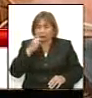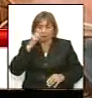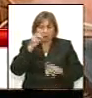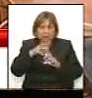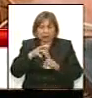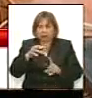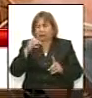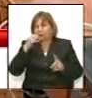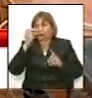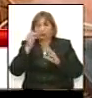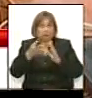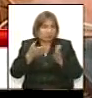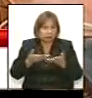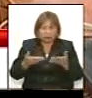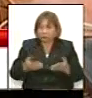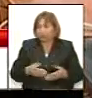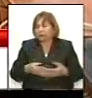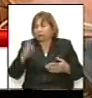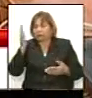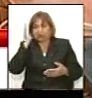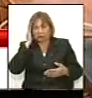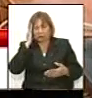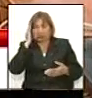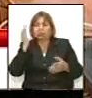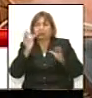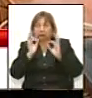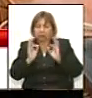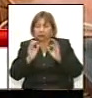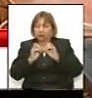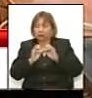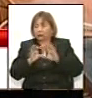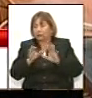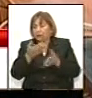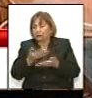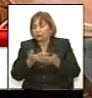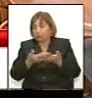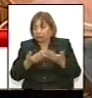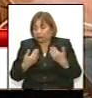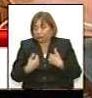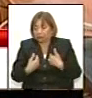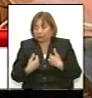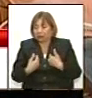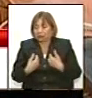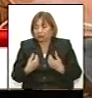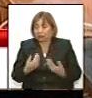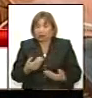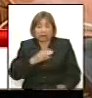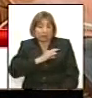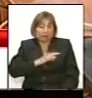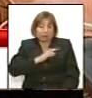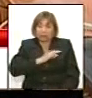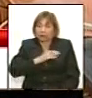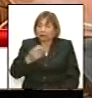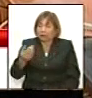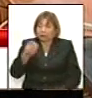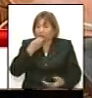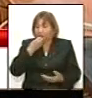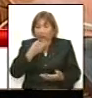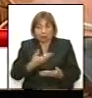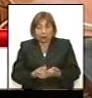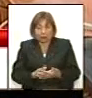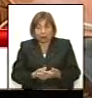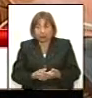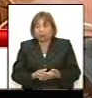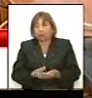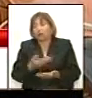insultos o agravios misógenos, sabemos claramente que a veces él tiene ciertas conductas que no están bien